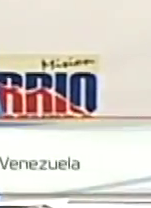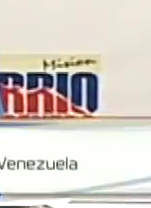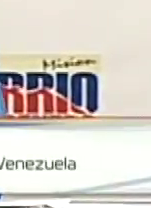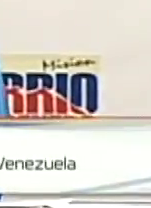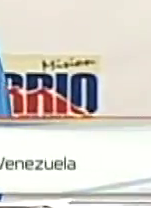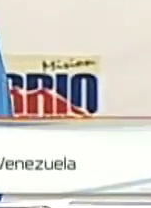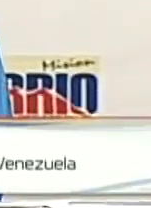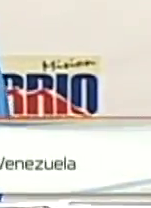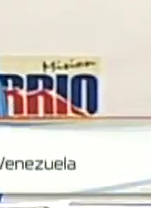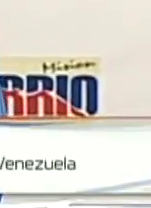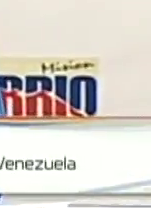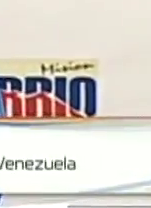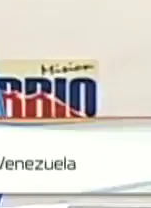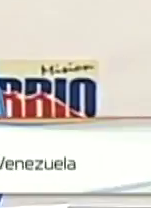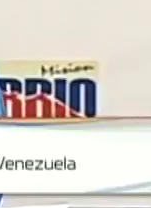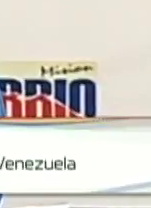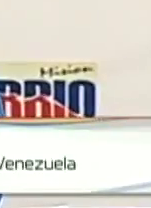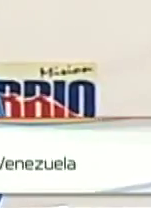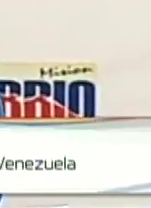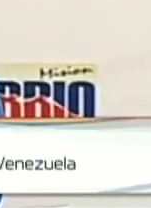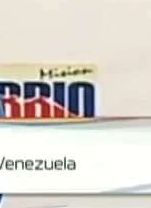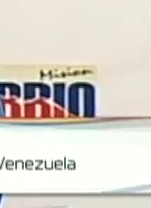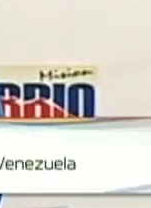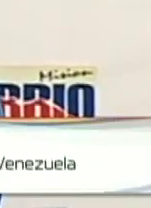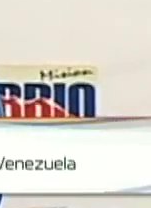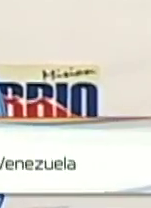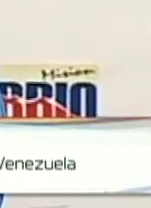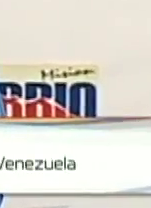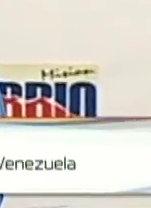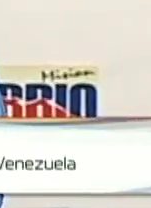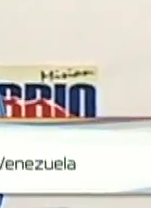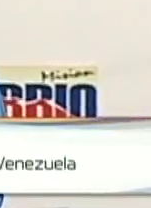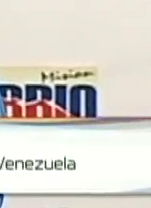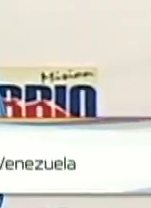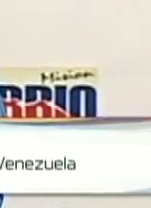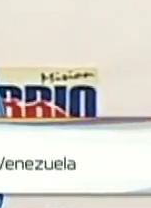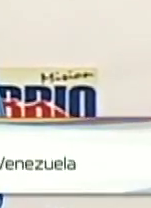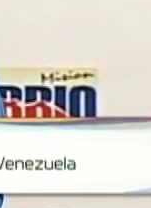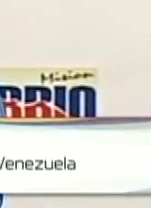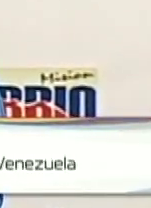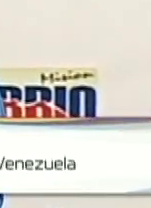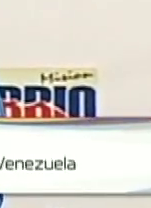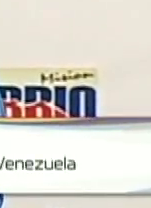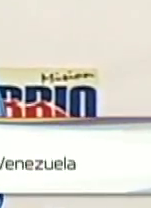Sociales, a María Rosa Jiménez,